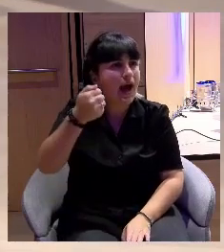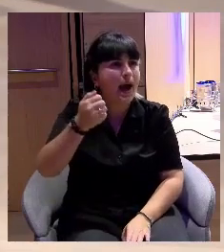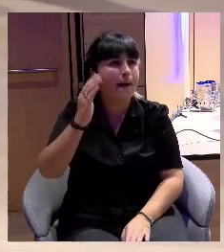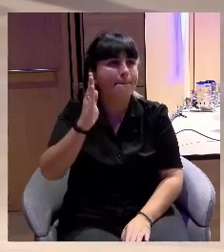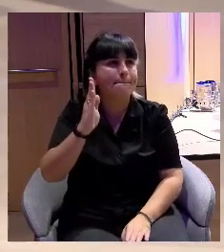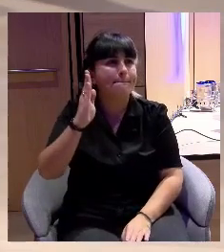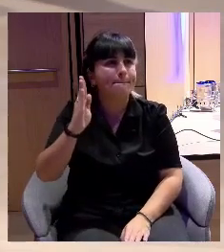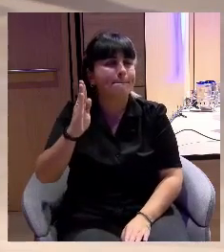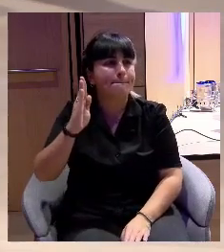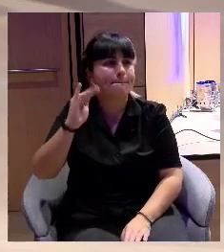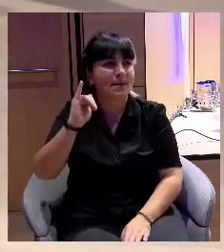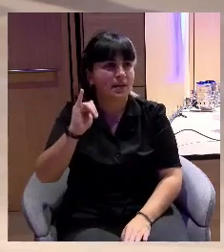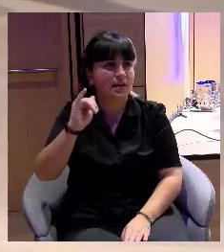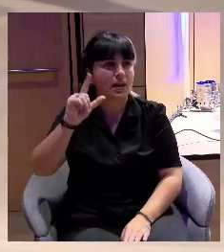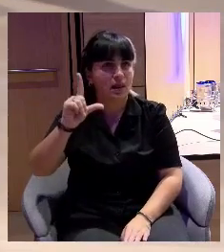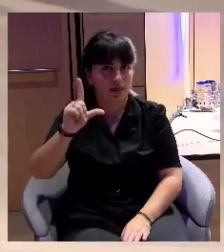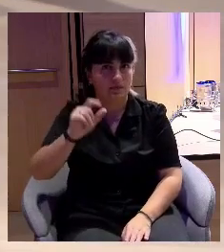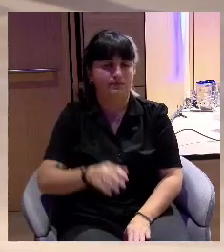Gracias, Isa y